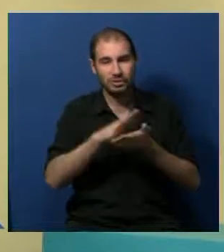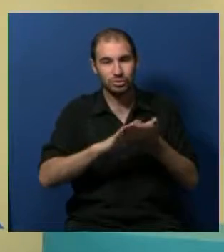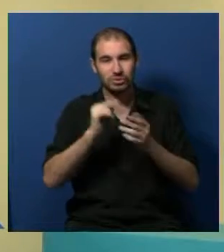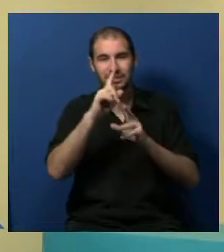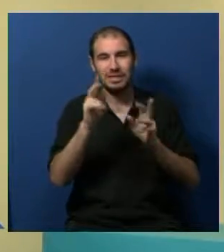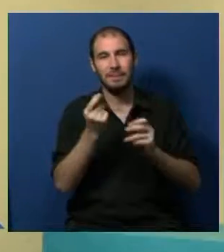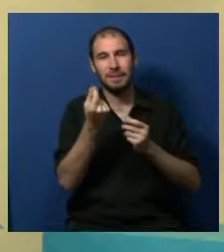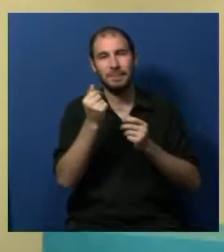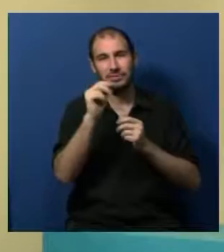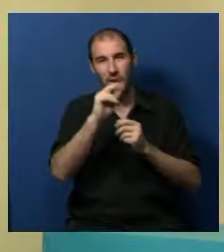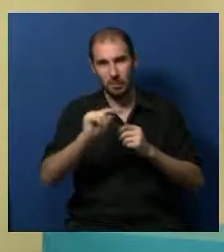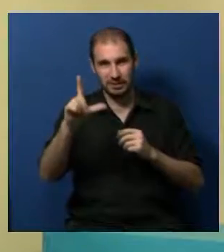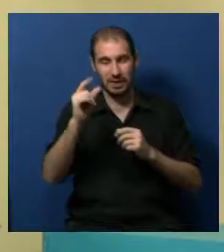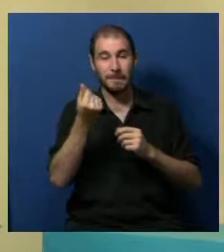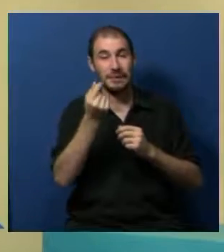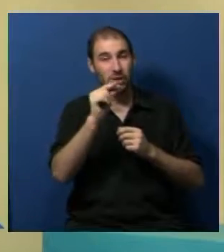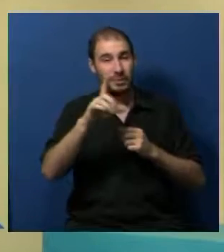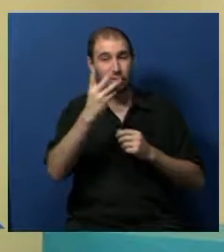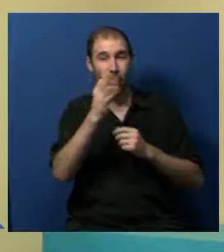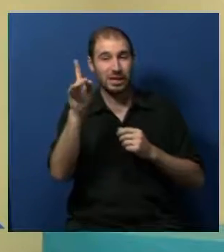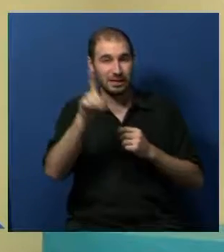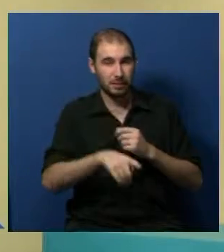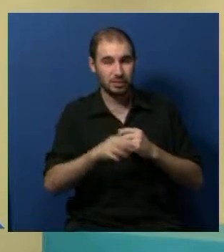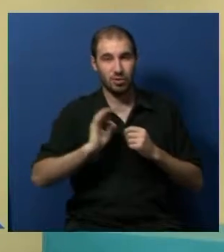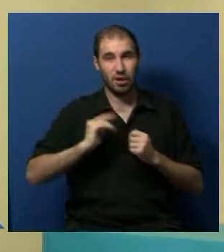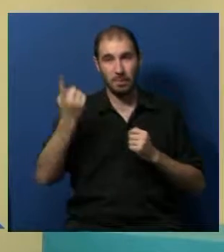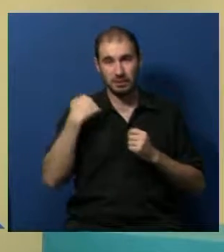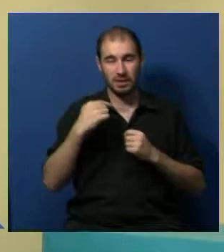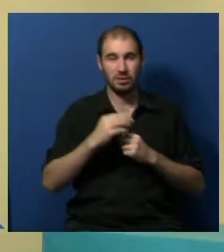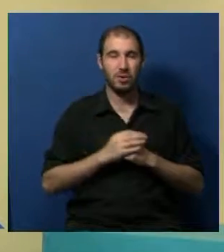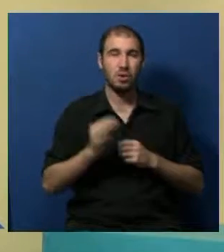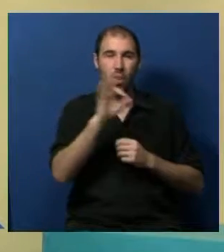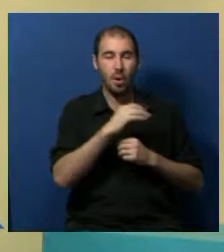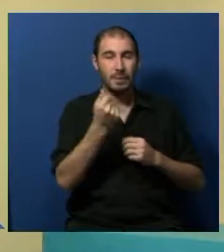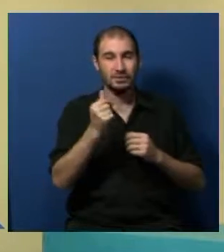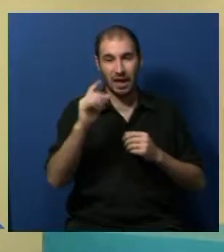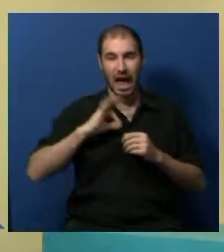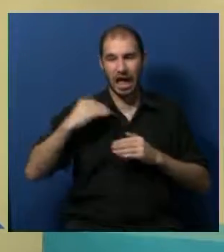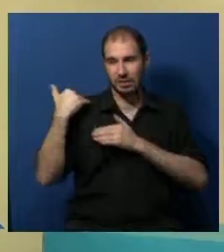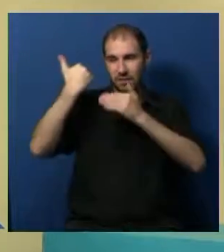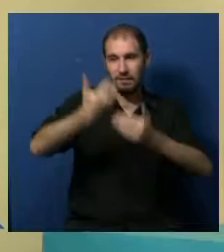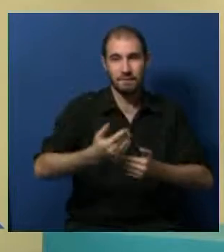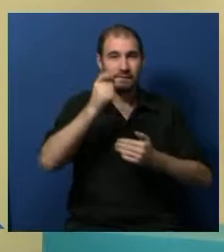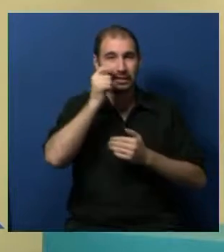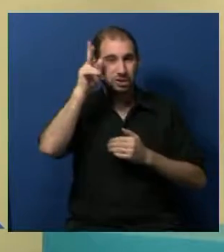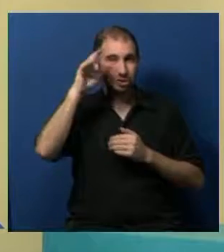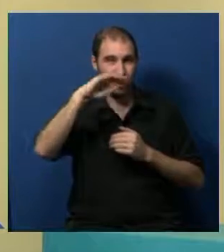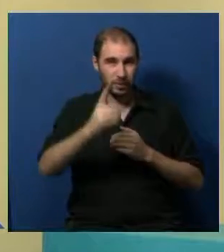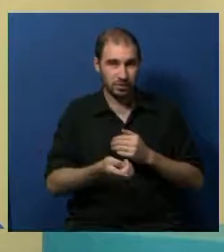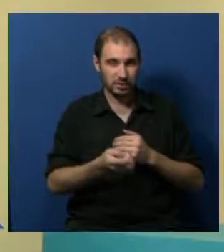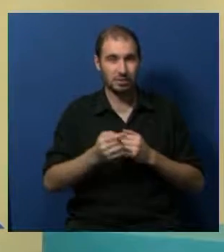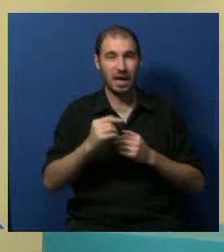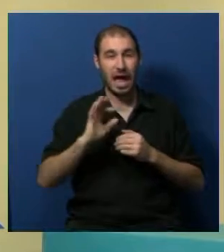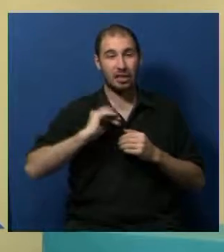de la inflación. Con una inflación de 40% el año pasado o con una inflación anual de 28% en los